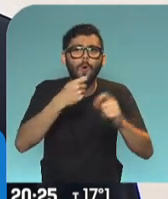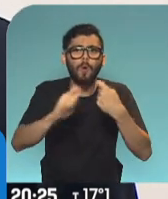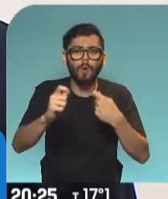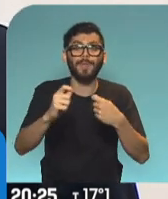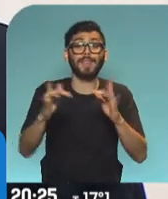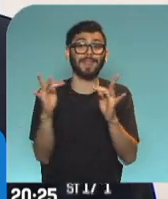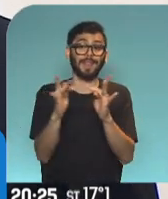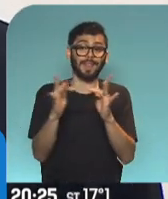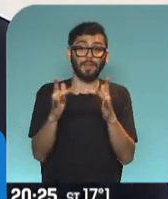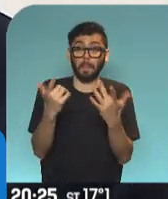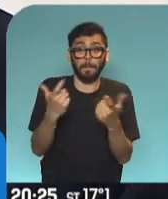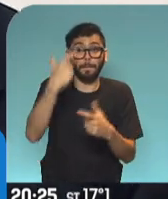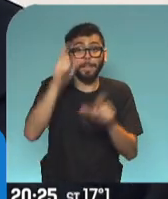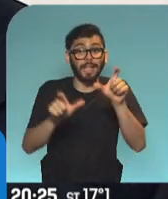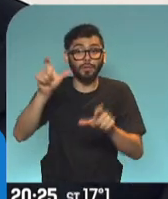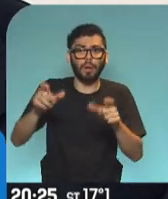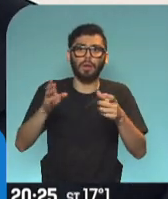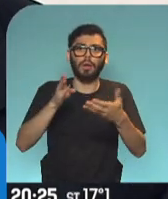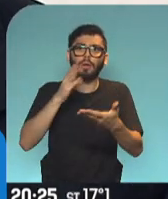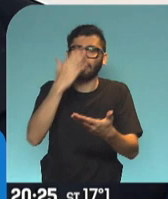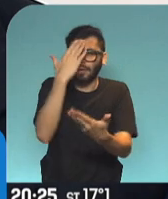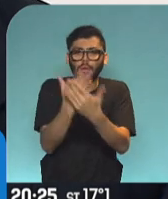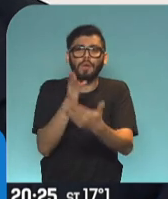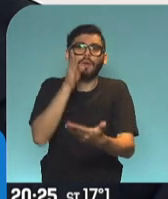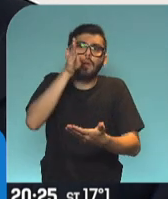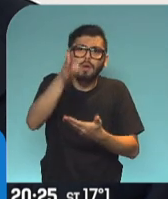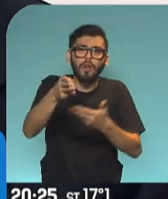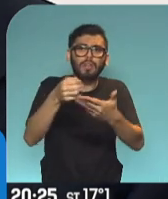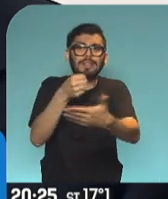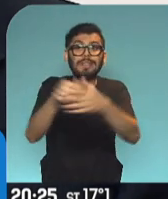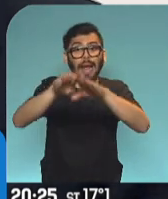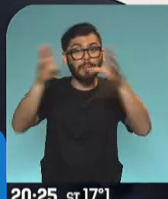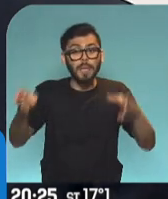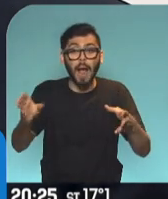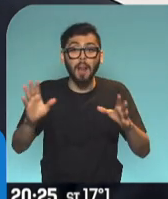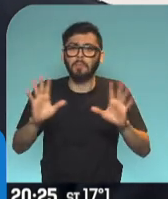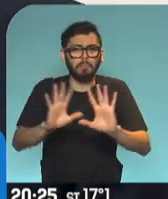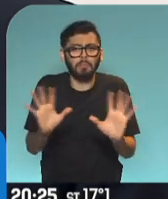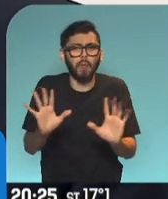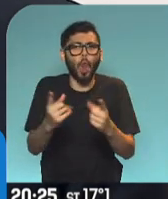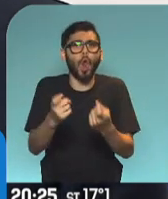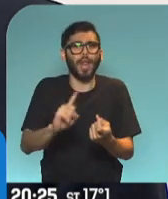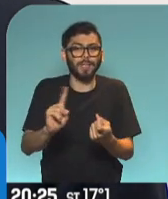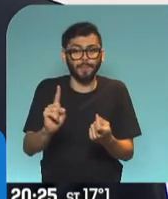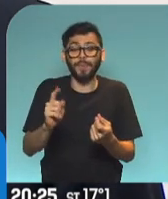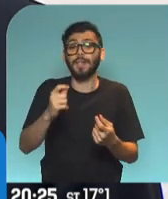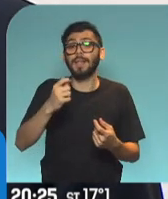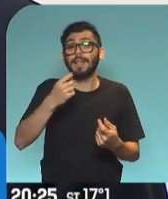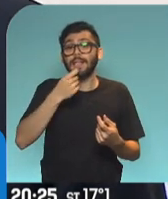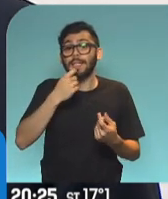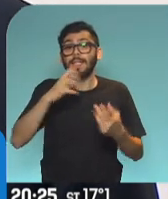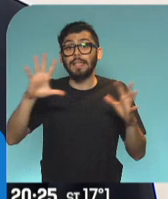los pasajeros no tengan que ir de manera presencial a las terminales si así no lo desean, y salvo que la conectividad